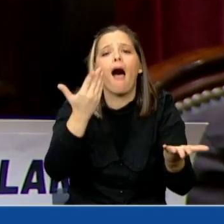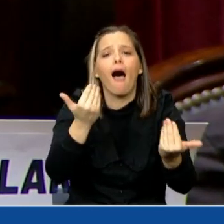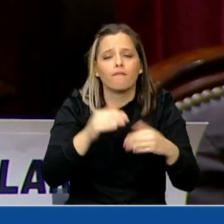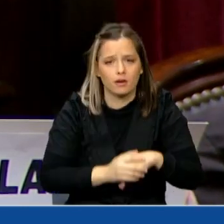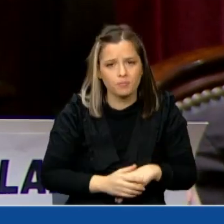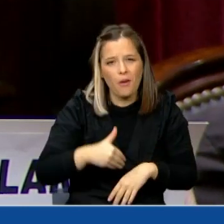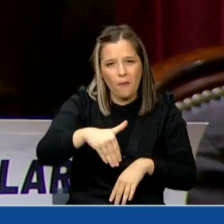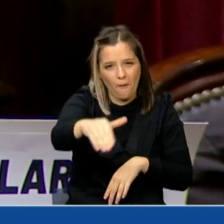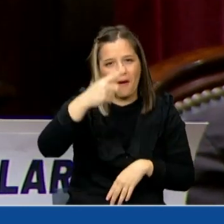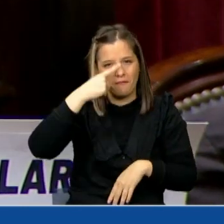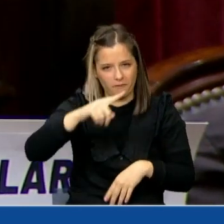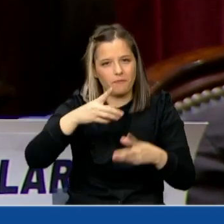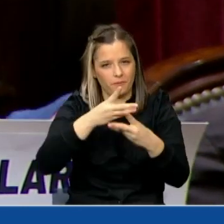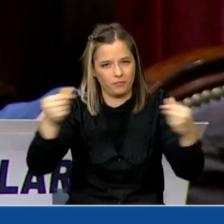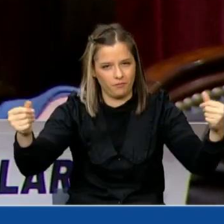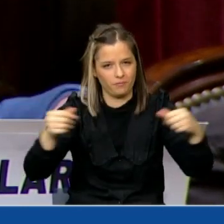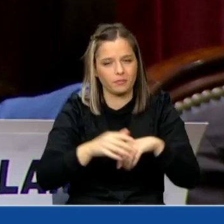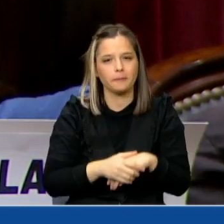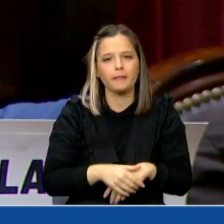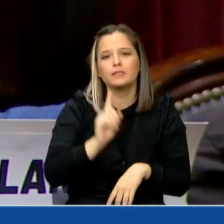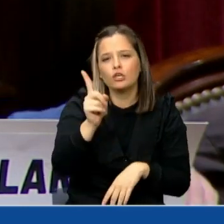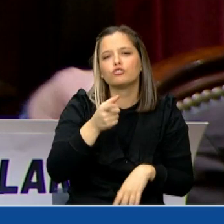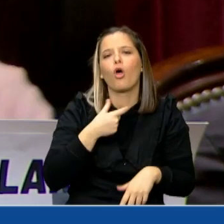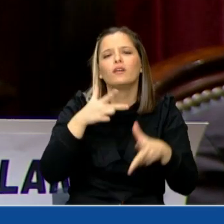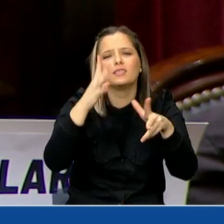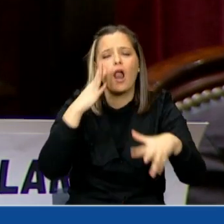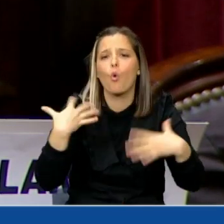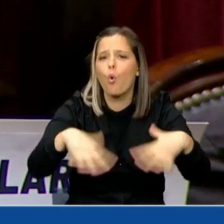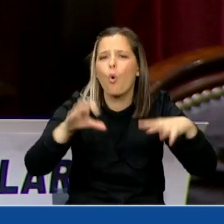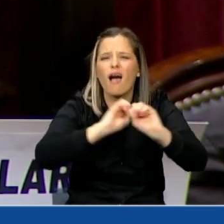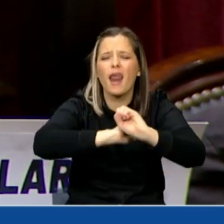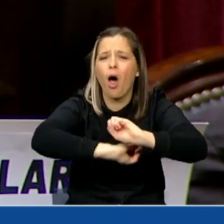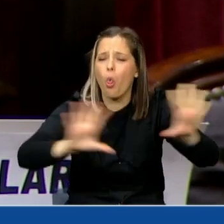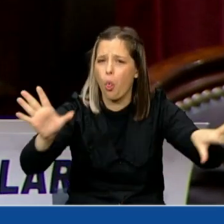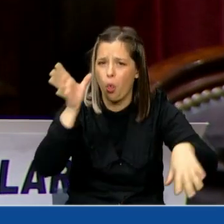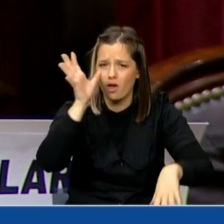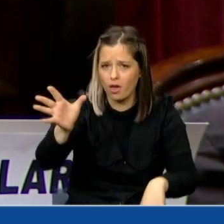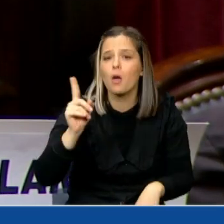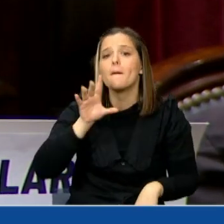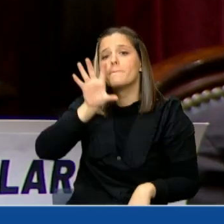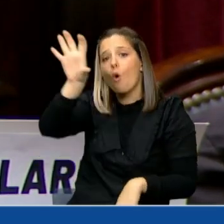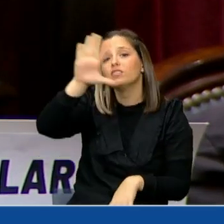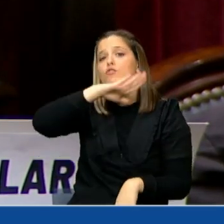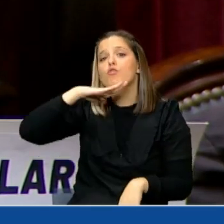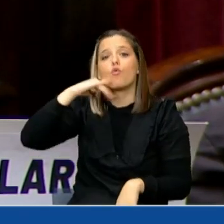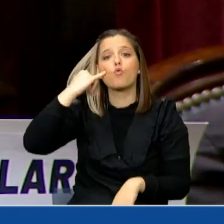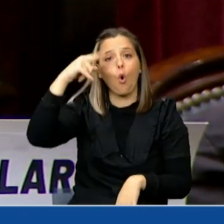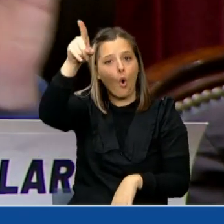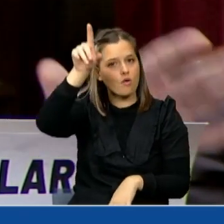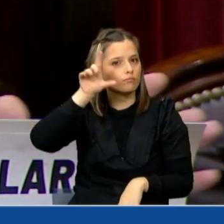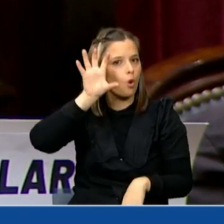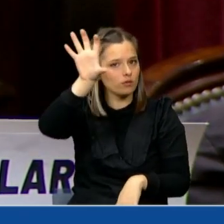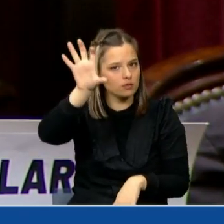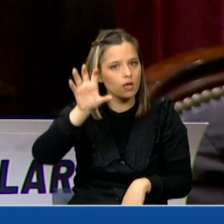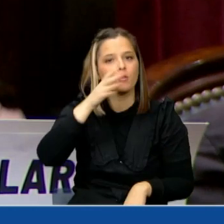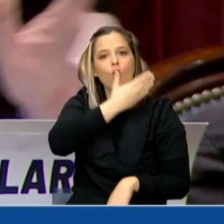quiero plantear algo que me parece de suma gravedad, que es lo que está sucediendo en la provincia de Jujuy, donde el